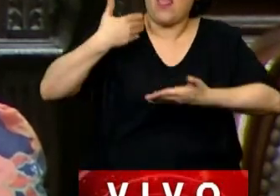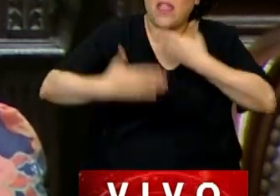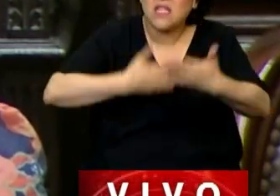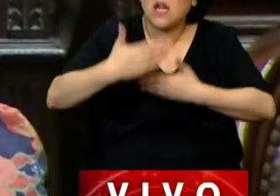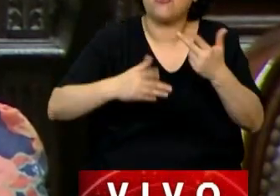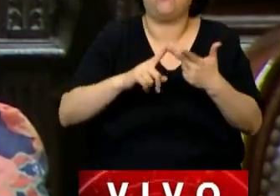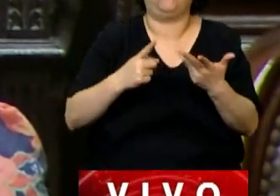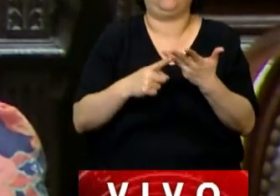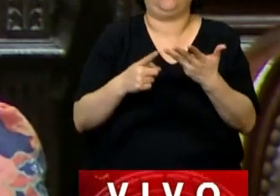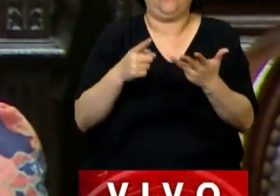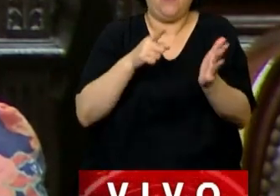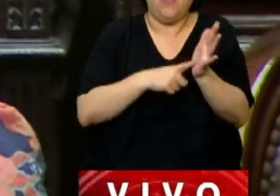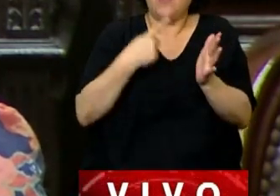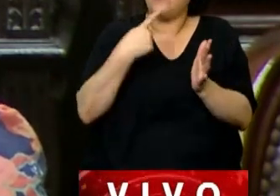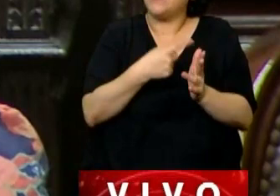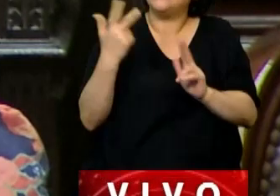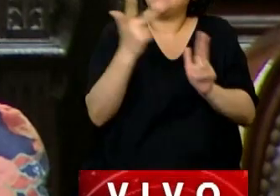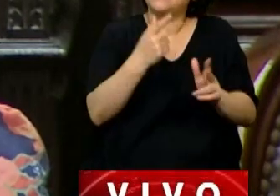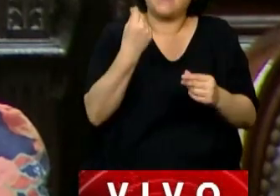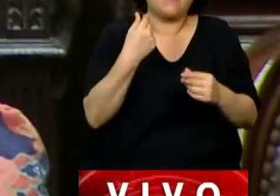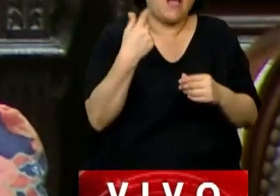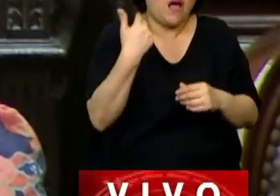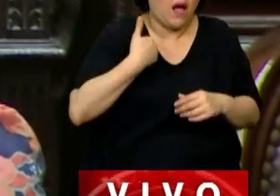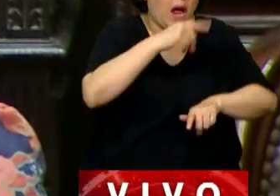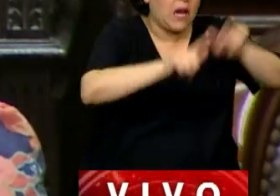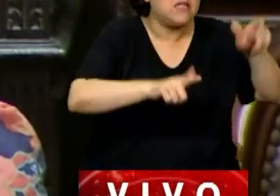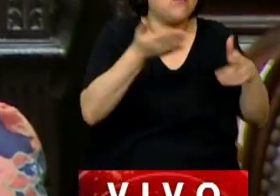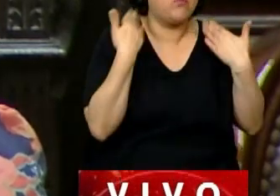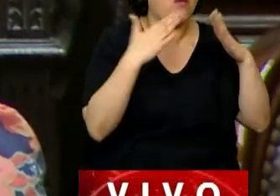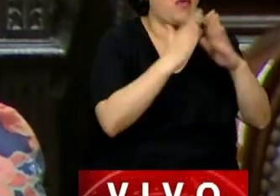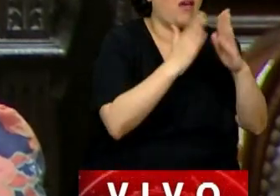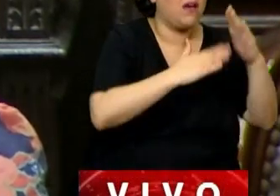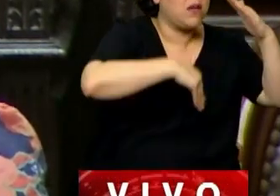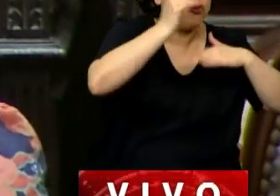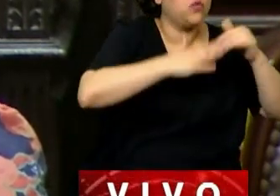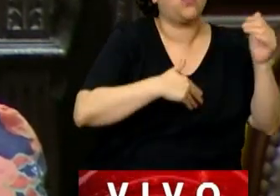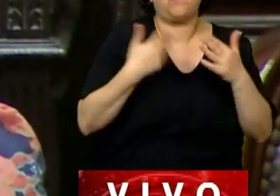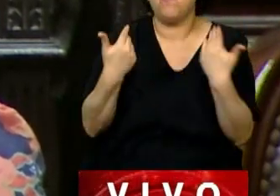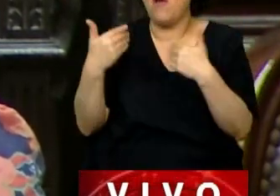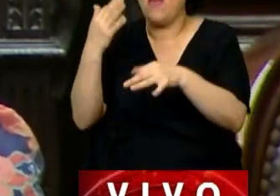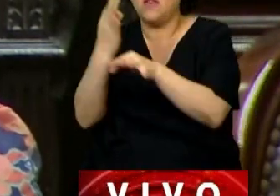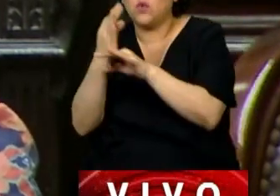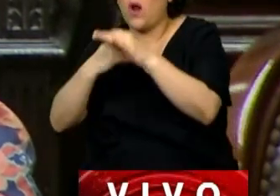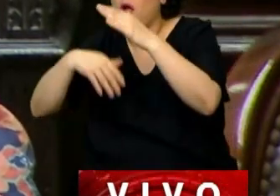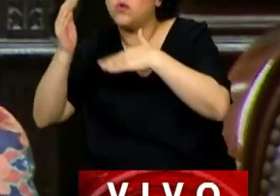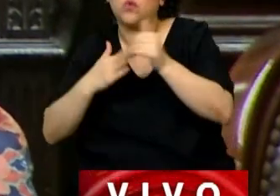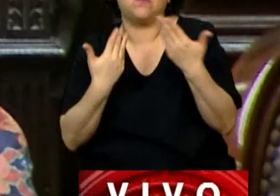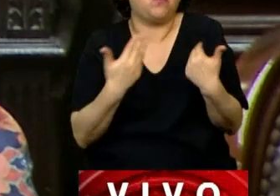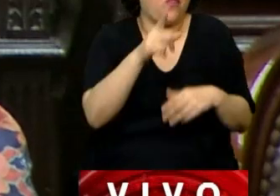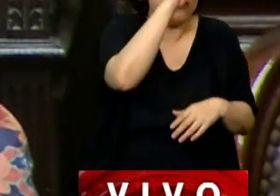proyecto donde los argentinos y las argentinas pudieran construir sus casas, sus escuelas, sus hospitales, pudieran innovar en sus ciudades.